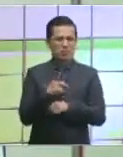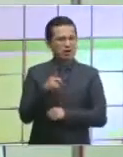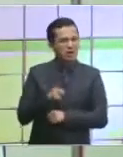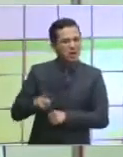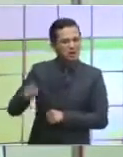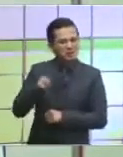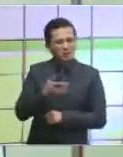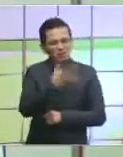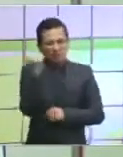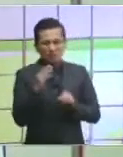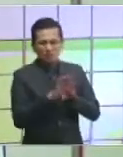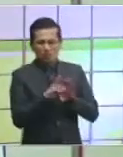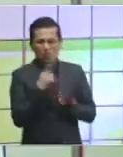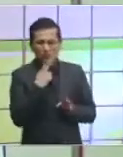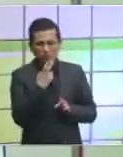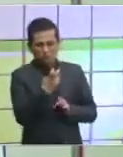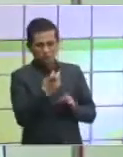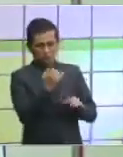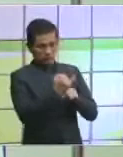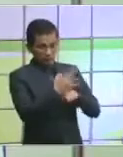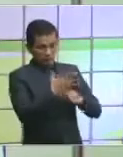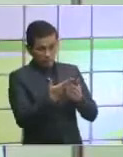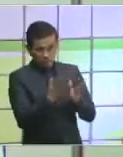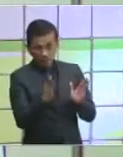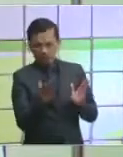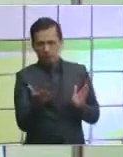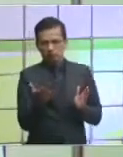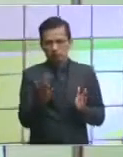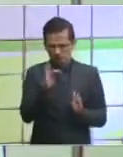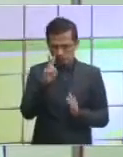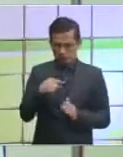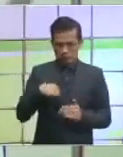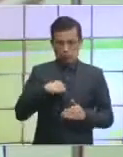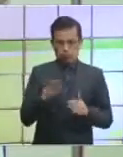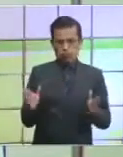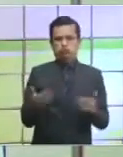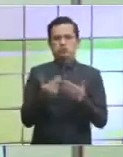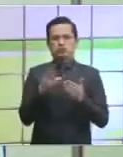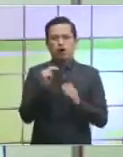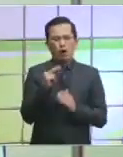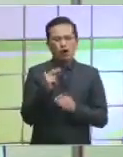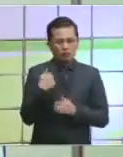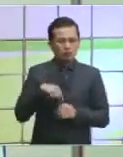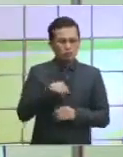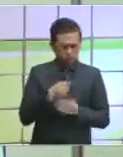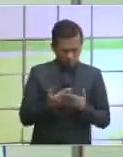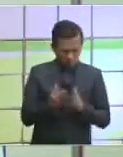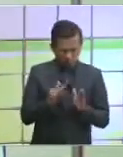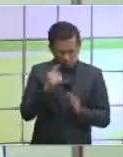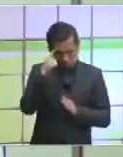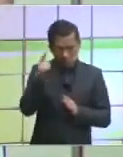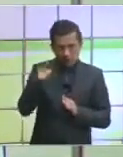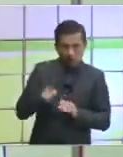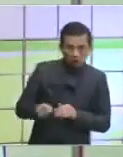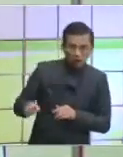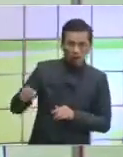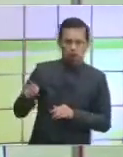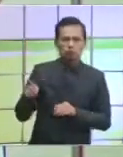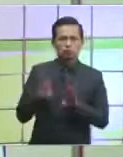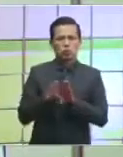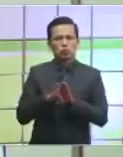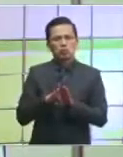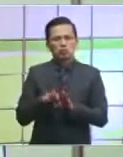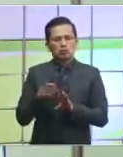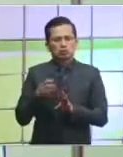la información abierta eso no no vayamos a ser abiertos no estoy diciendo yo no vengo a hacerlo por la apología de la